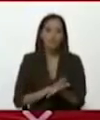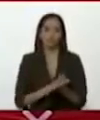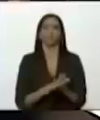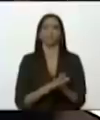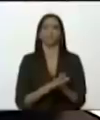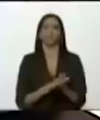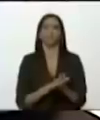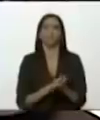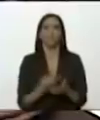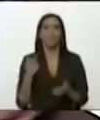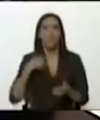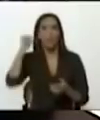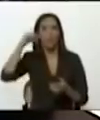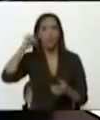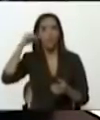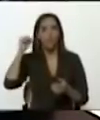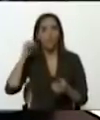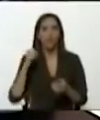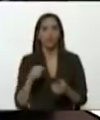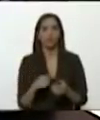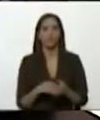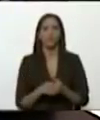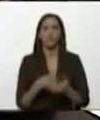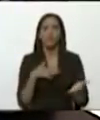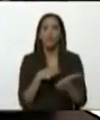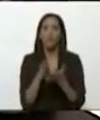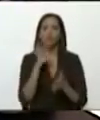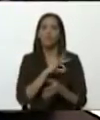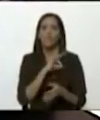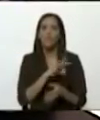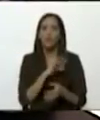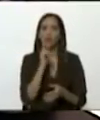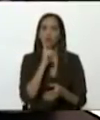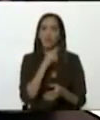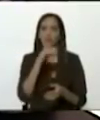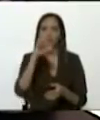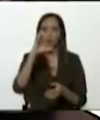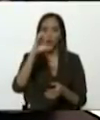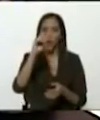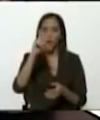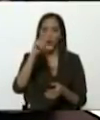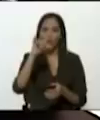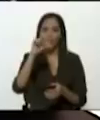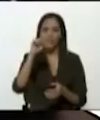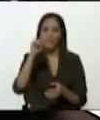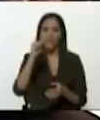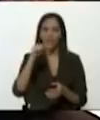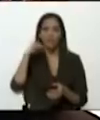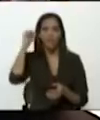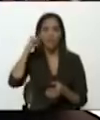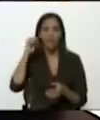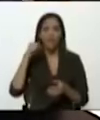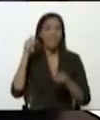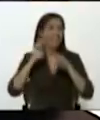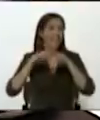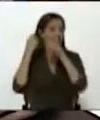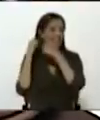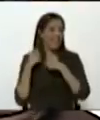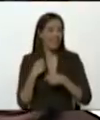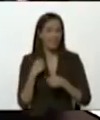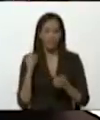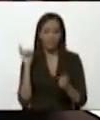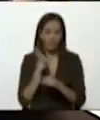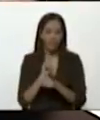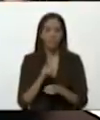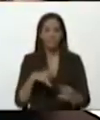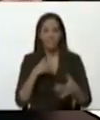Mira, tenemos otro video a propósito de un señor que se llama Colina. Vamos a ver el video. Ya Francis no vino el día de hoy, se sentía mal.